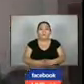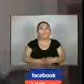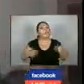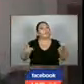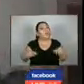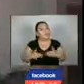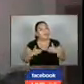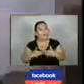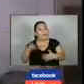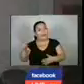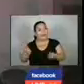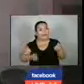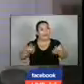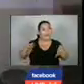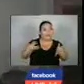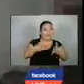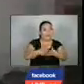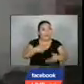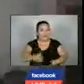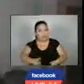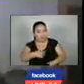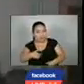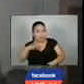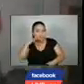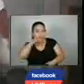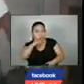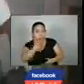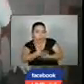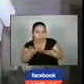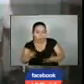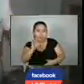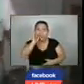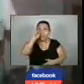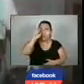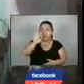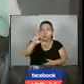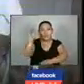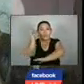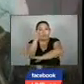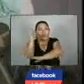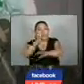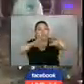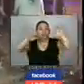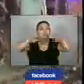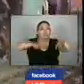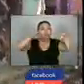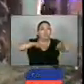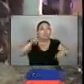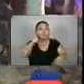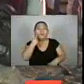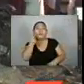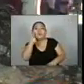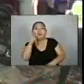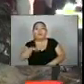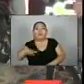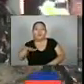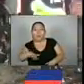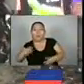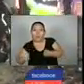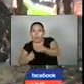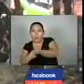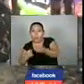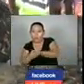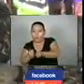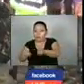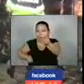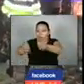Además de estos siniestros, los cuerpos de socorro también reportan otro tipo de emergencias generadas por las lluvias. Entre ellas están los rescates de